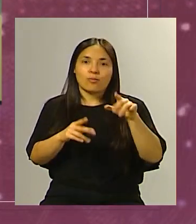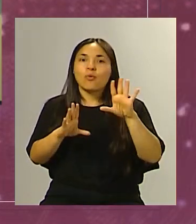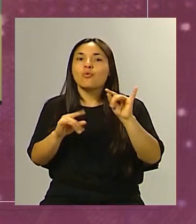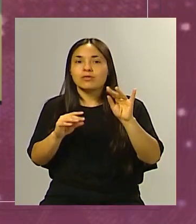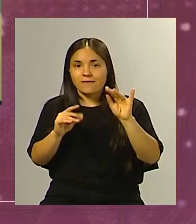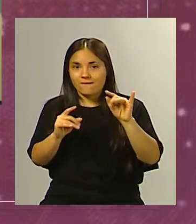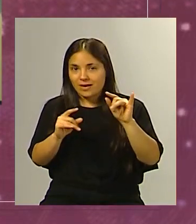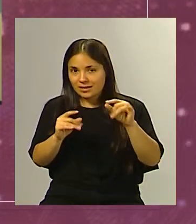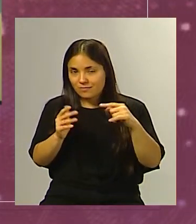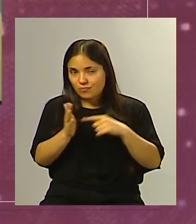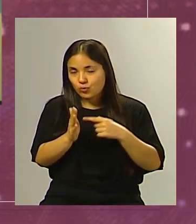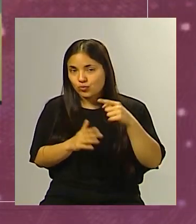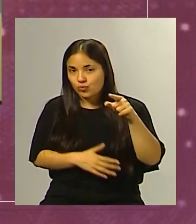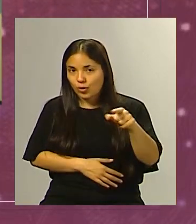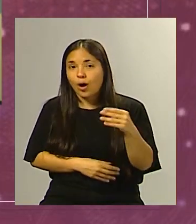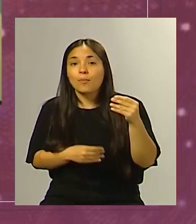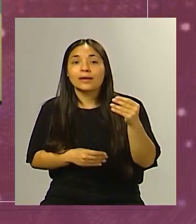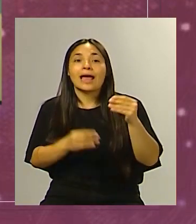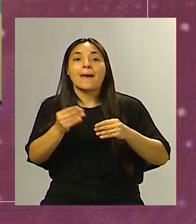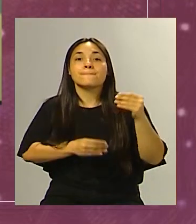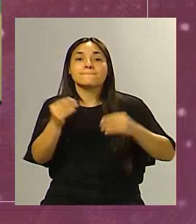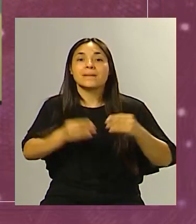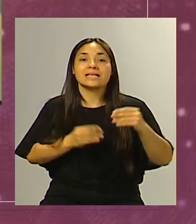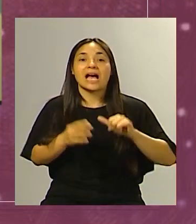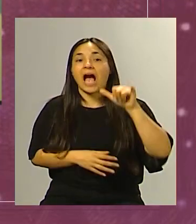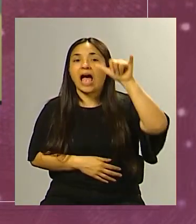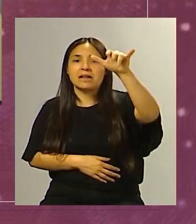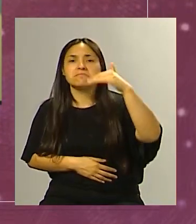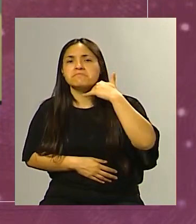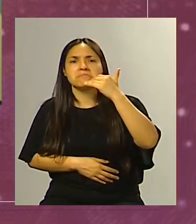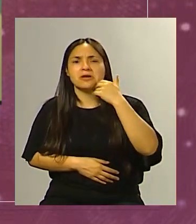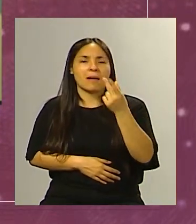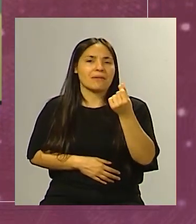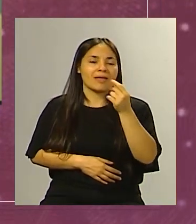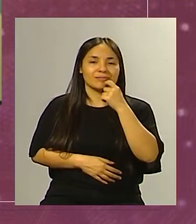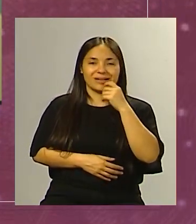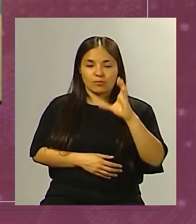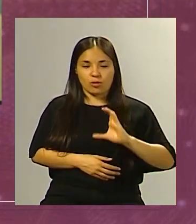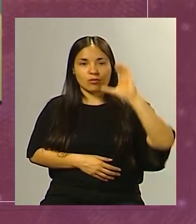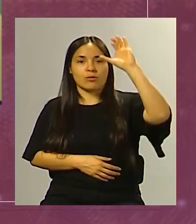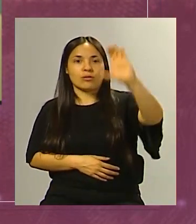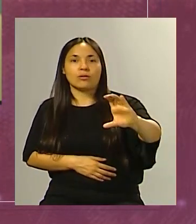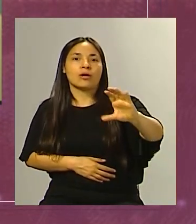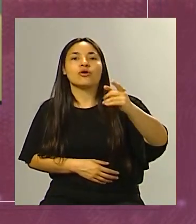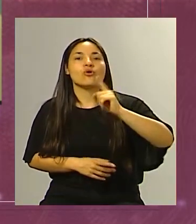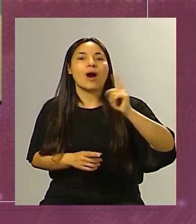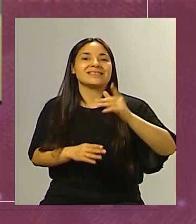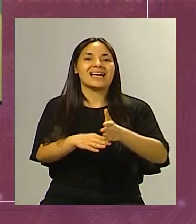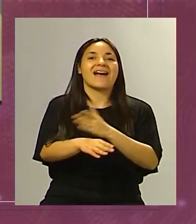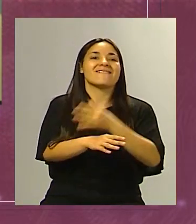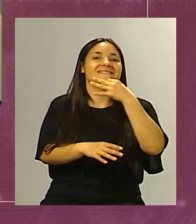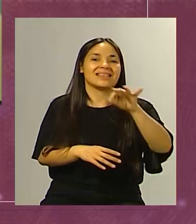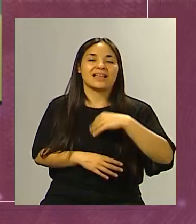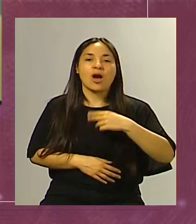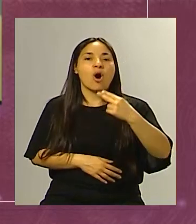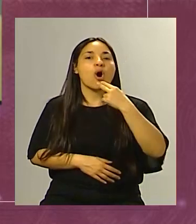manejar, porque las compañías aéreas, no importa que vayas con la plata en la mano, con los dólares en la mano, no te venden antes de 10,